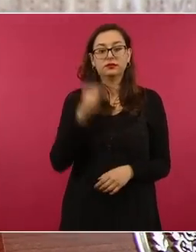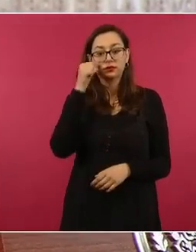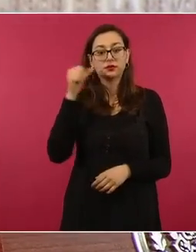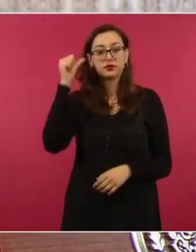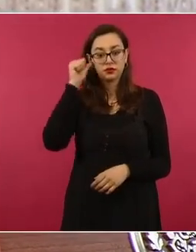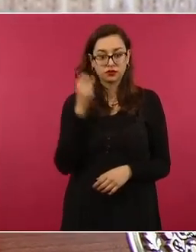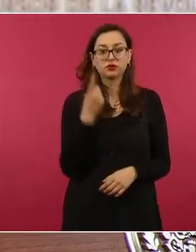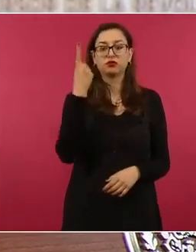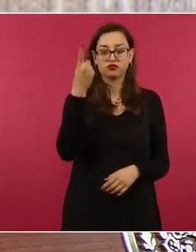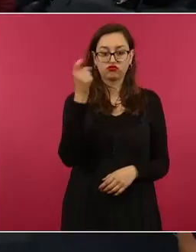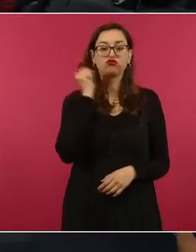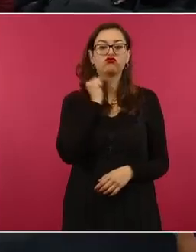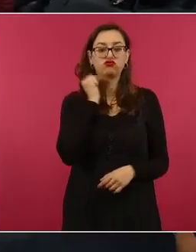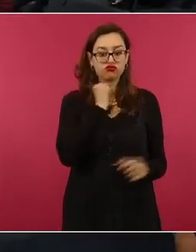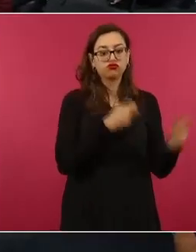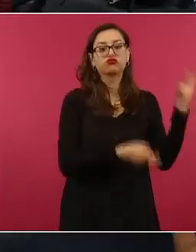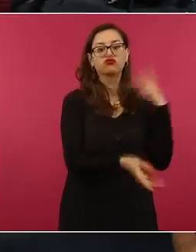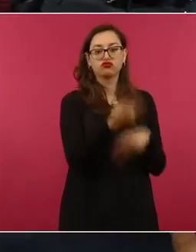razones,